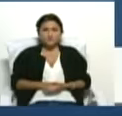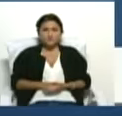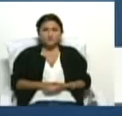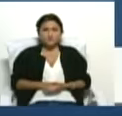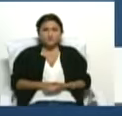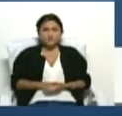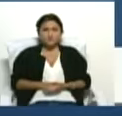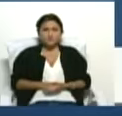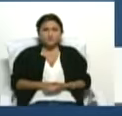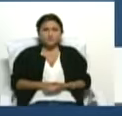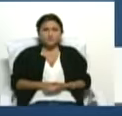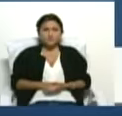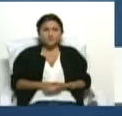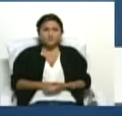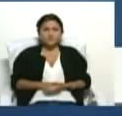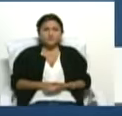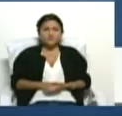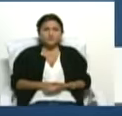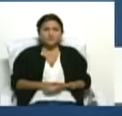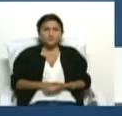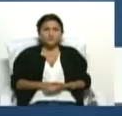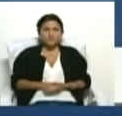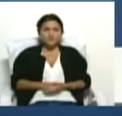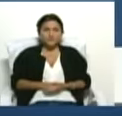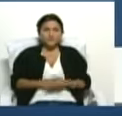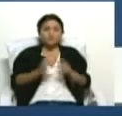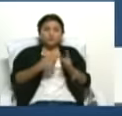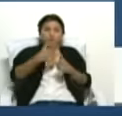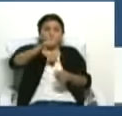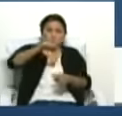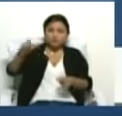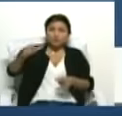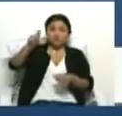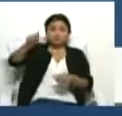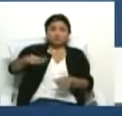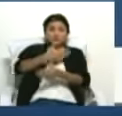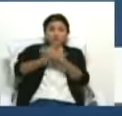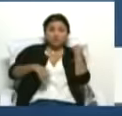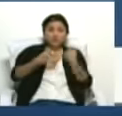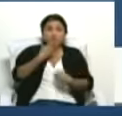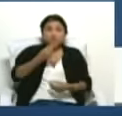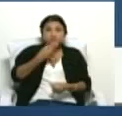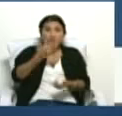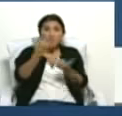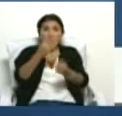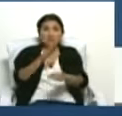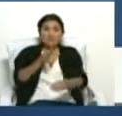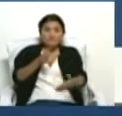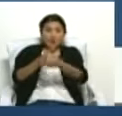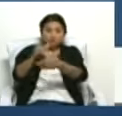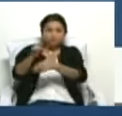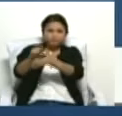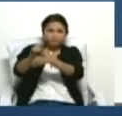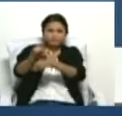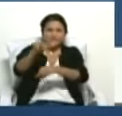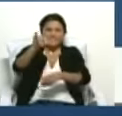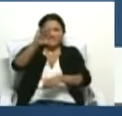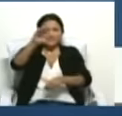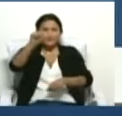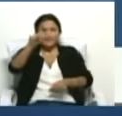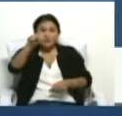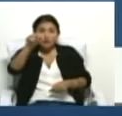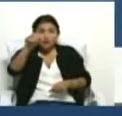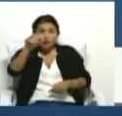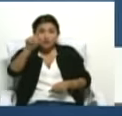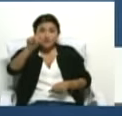Y más bien el ejecutor de esa acción criminal, Netanyahu, dice que ahora va por el Líbano, que ya va a bombardear